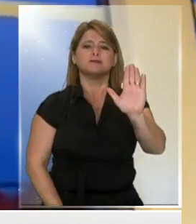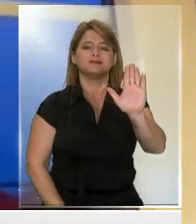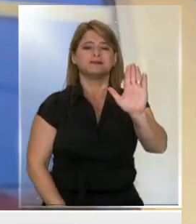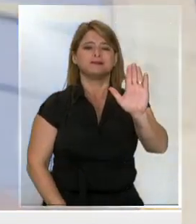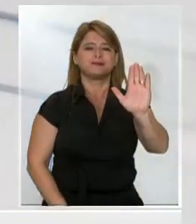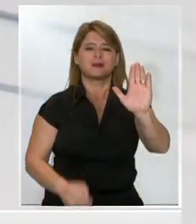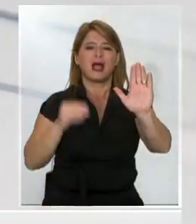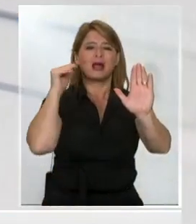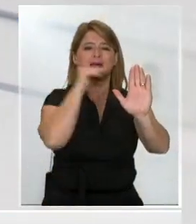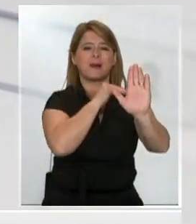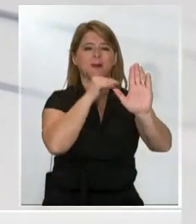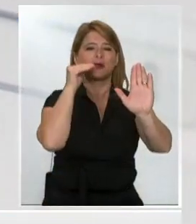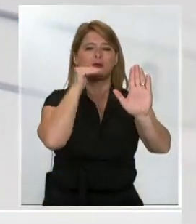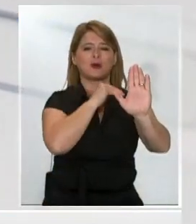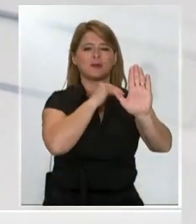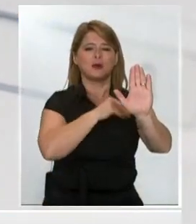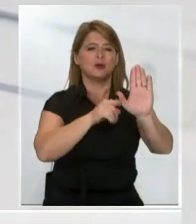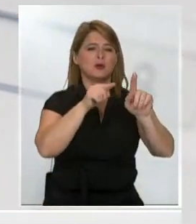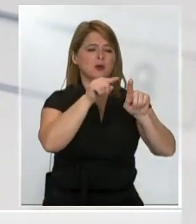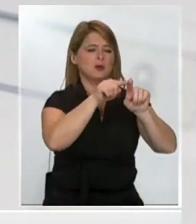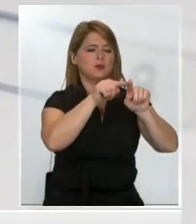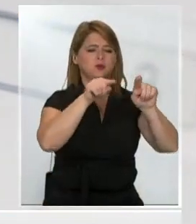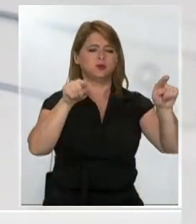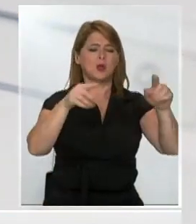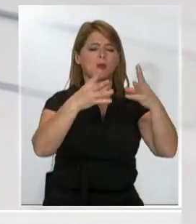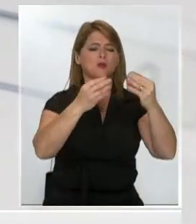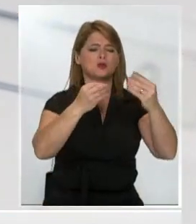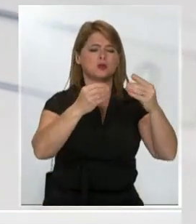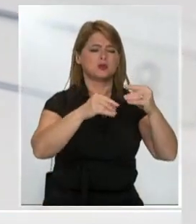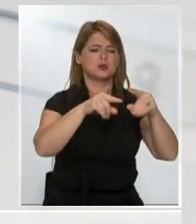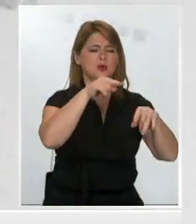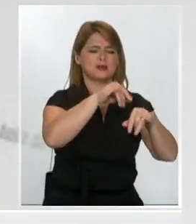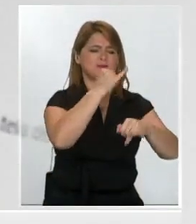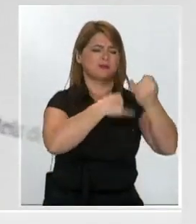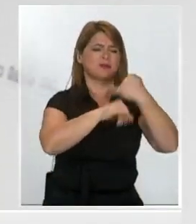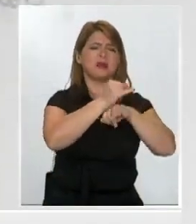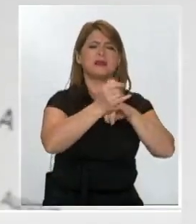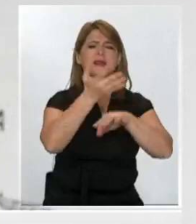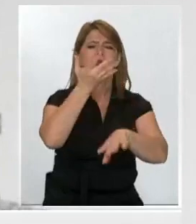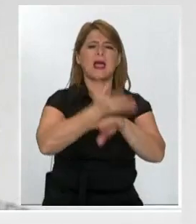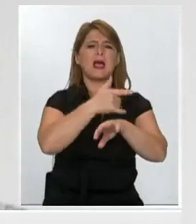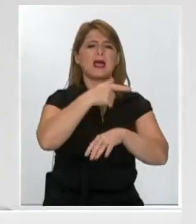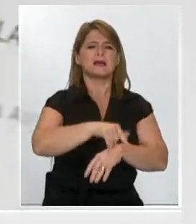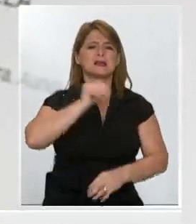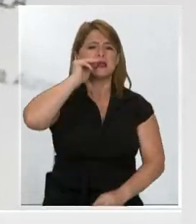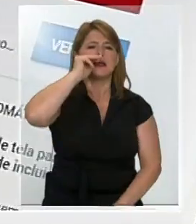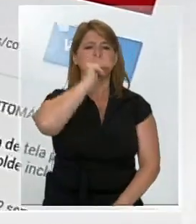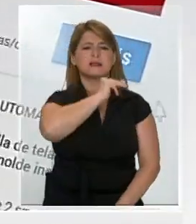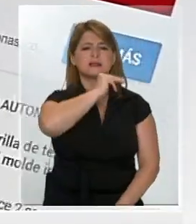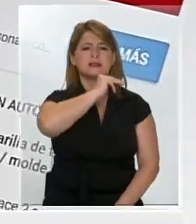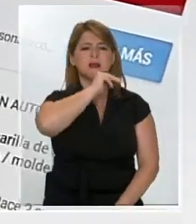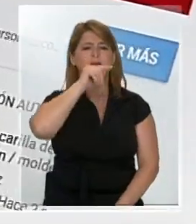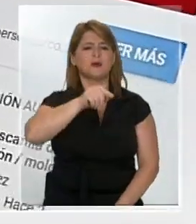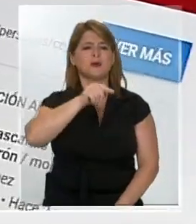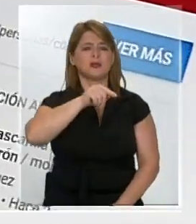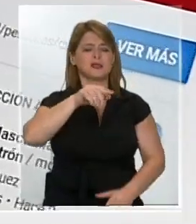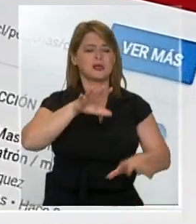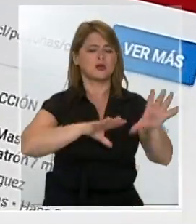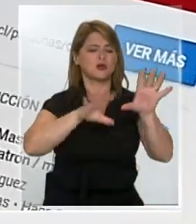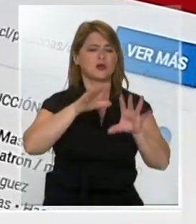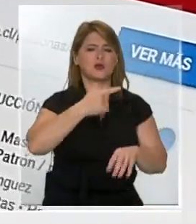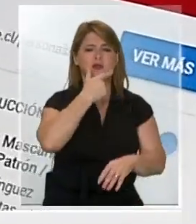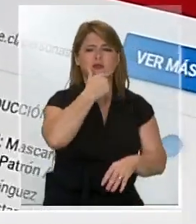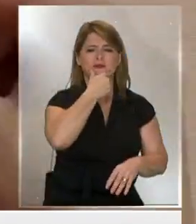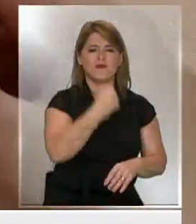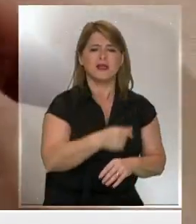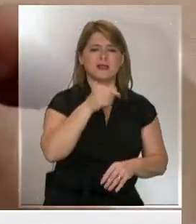súper rápido. Son varios los tutoriales que ya circulan en internet, que prometen en poco tiempo y mediante sencillos pasos armar